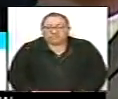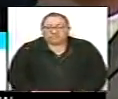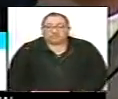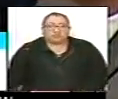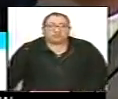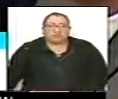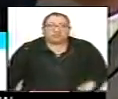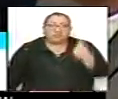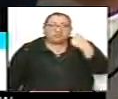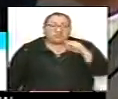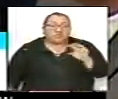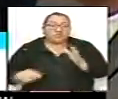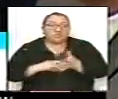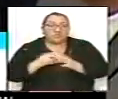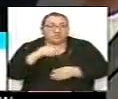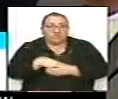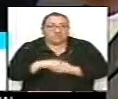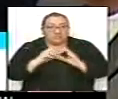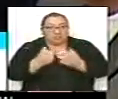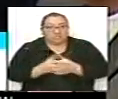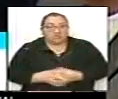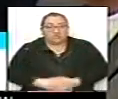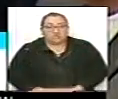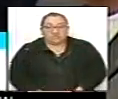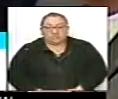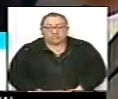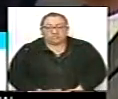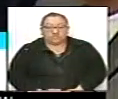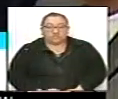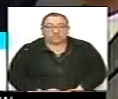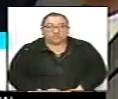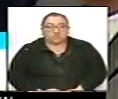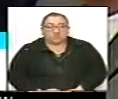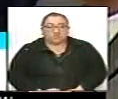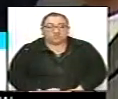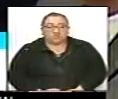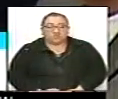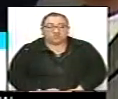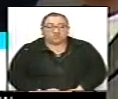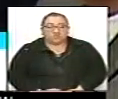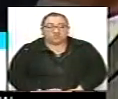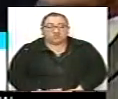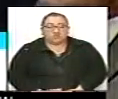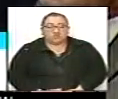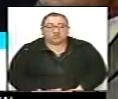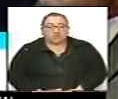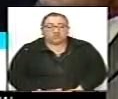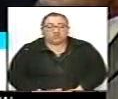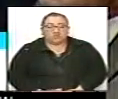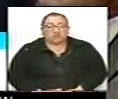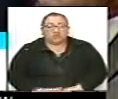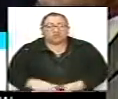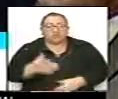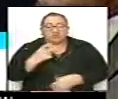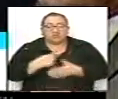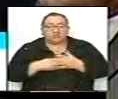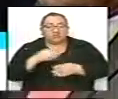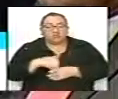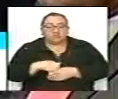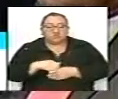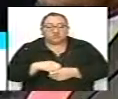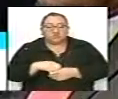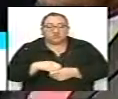que se está hablando solamente de candidatos al Congreso. No sé si esto se va a trasladar para candidatos a las alcaldías,